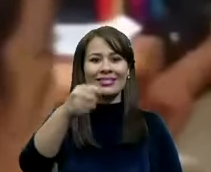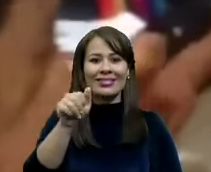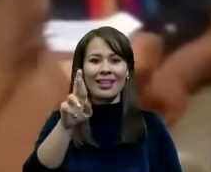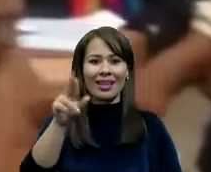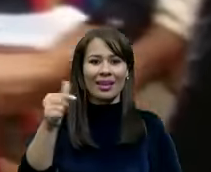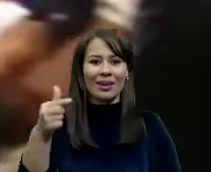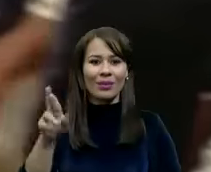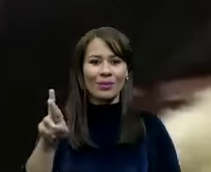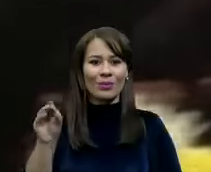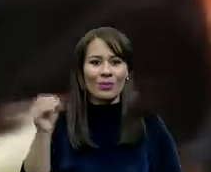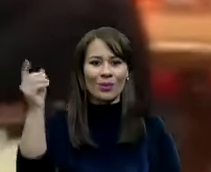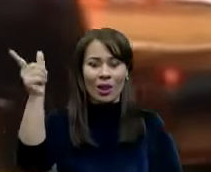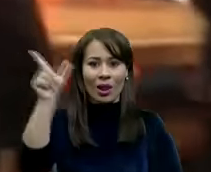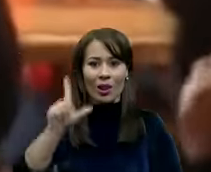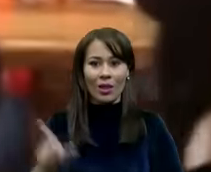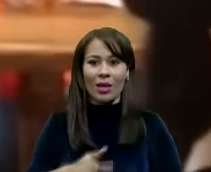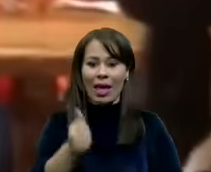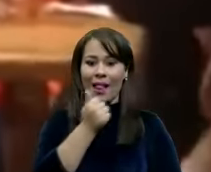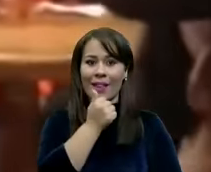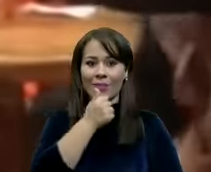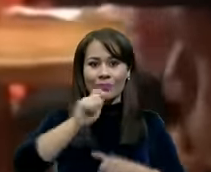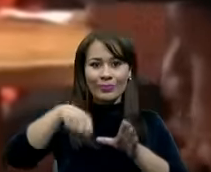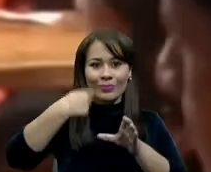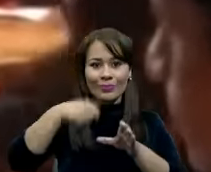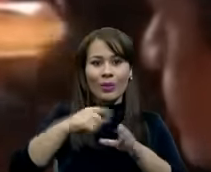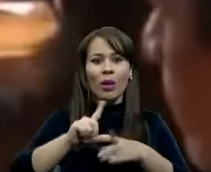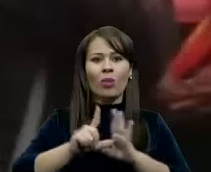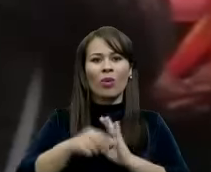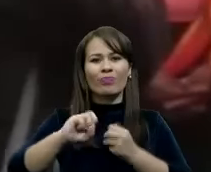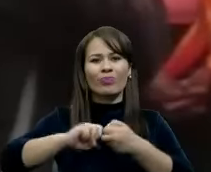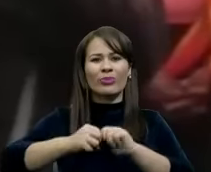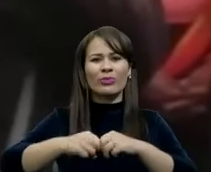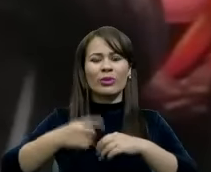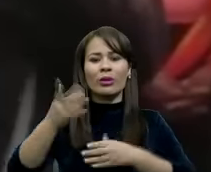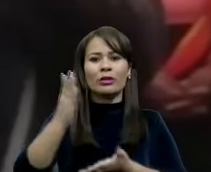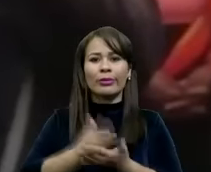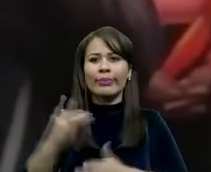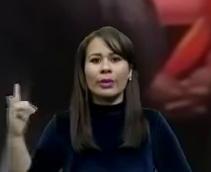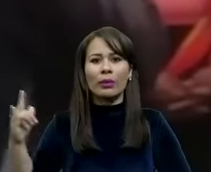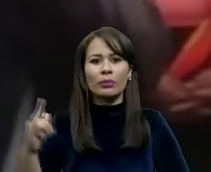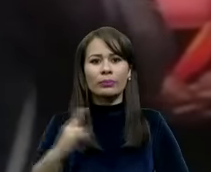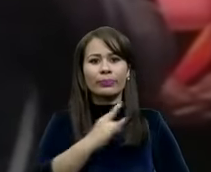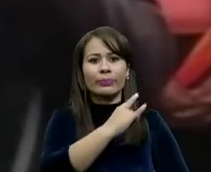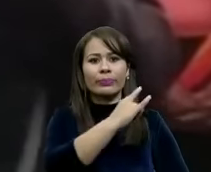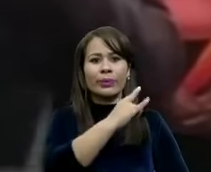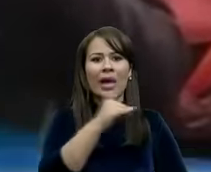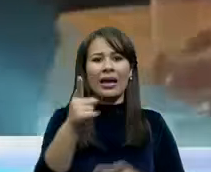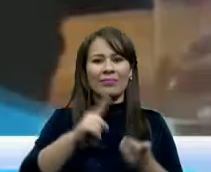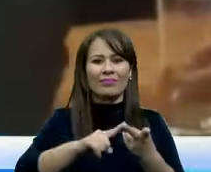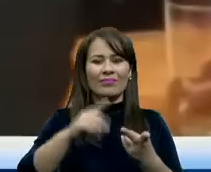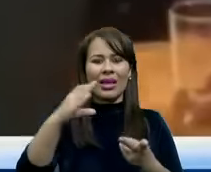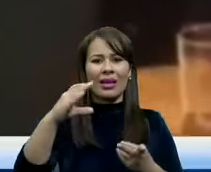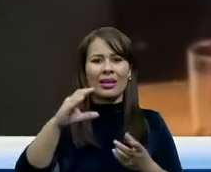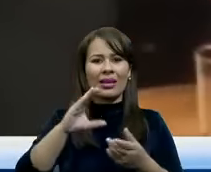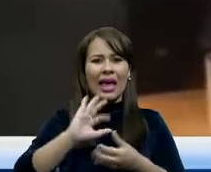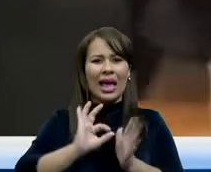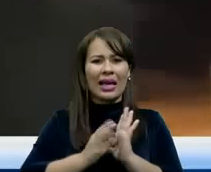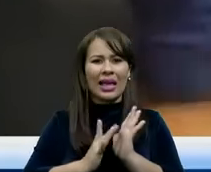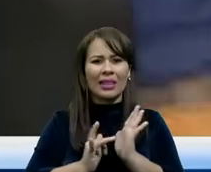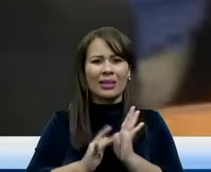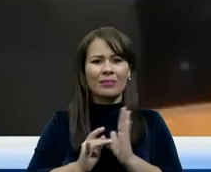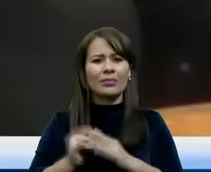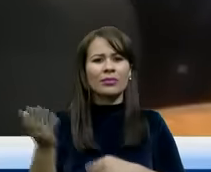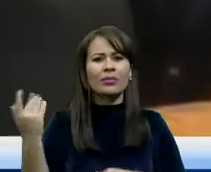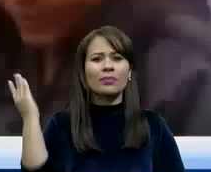para participar de un almuerzo, luego de tener inconvenientes por la suspensión de vuelos al aeropuerto Ciudad de Catamayo. En el mitin, Moncayo